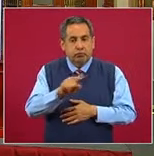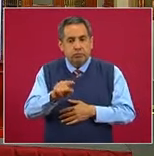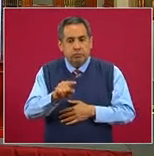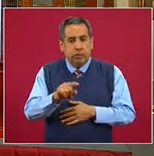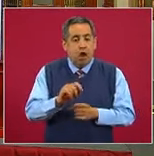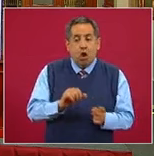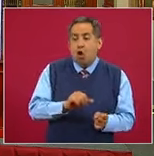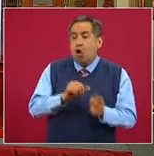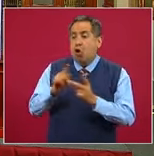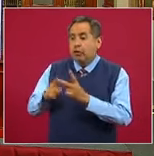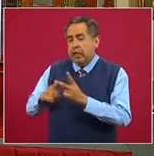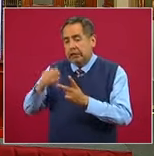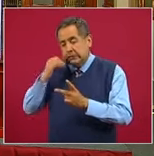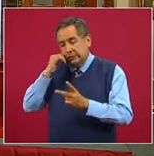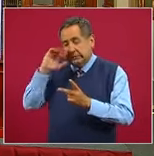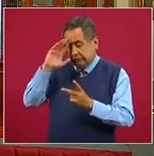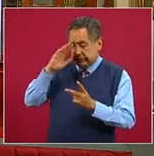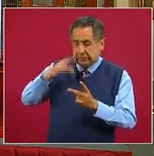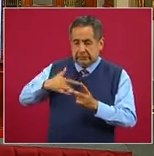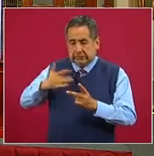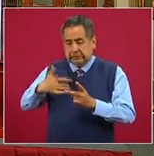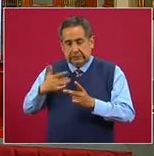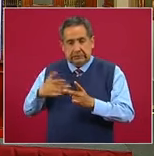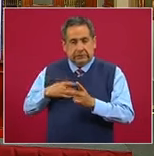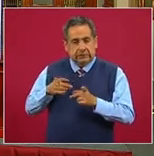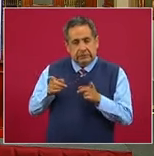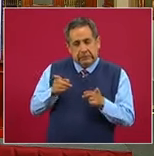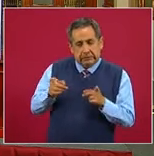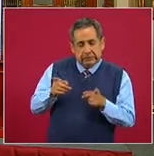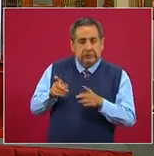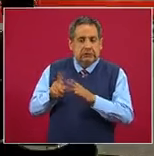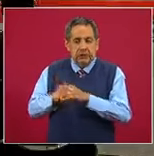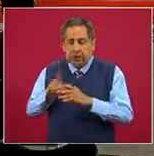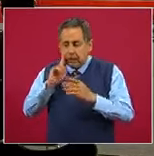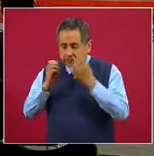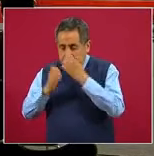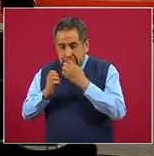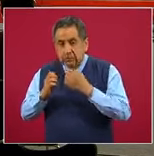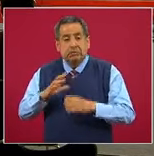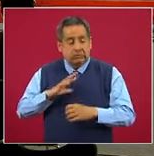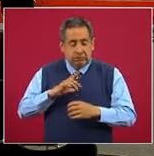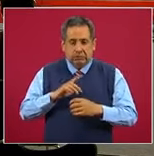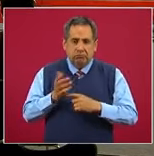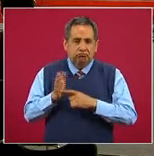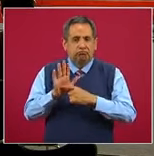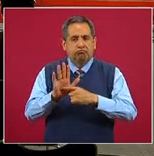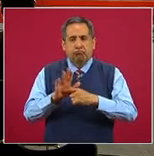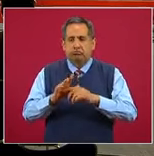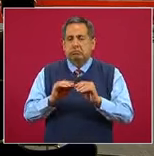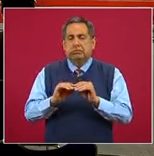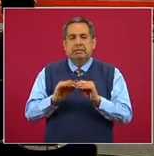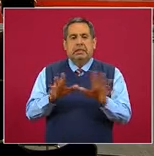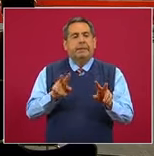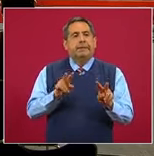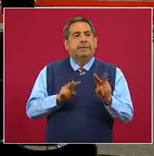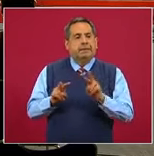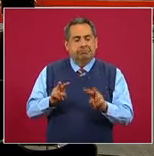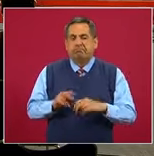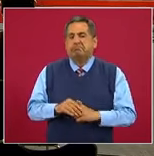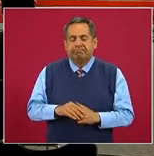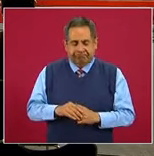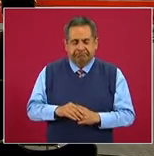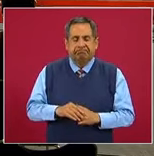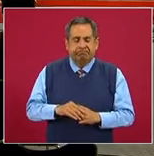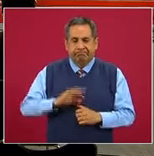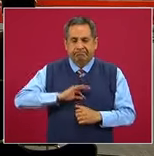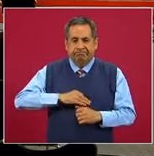los síntomas de COVID y se les toman muestras para diagnóstico por laboratorio. Todo esto nos da un panorama muy consistente de reducción de